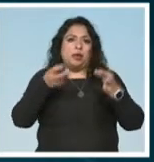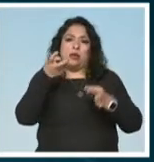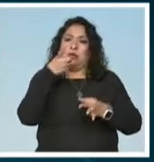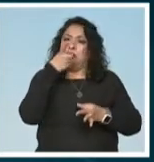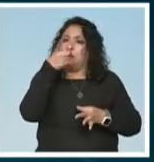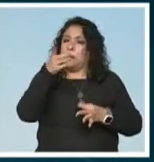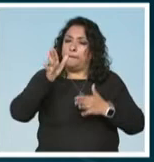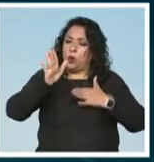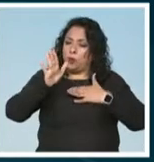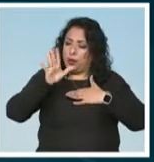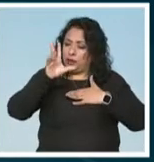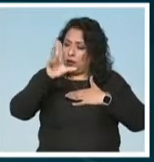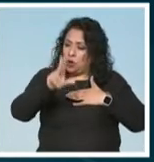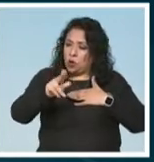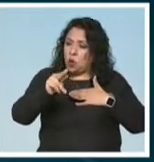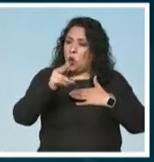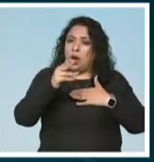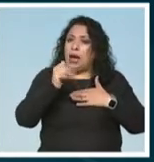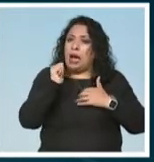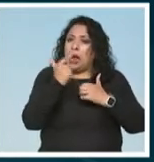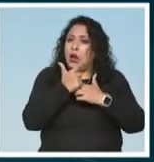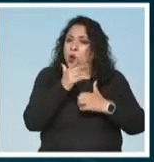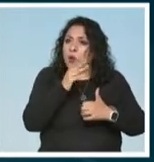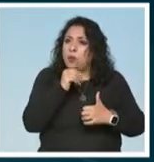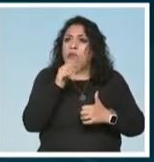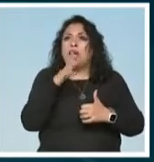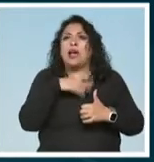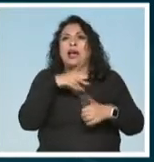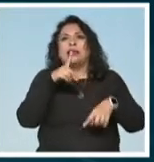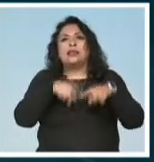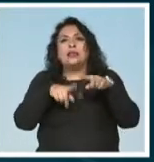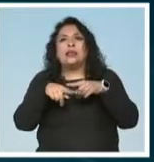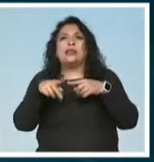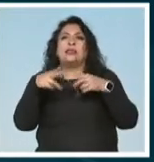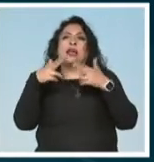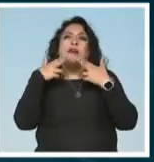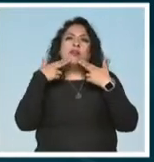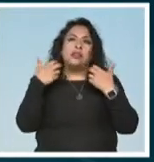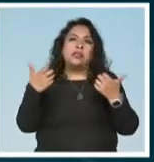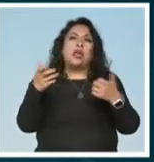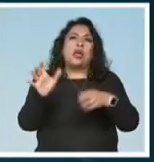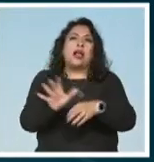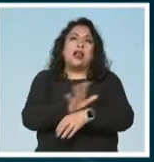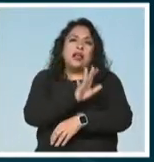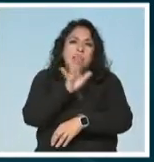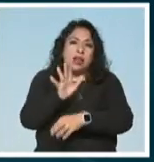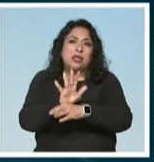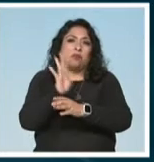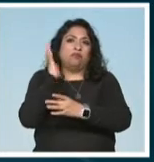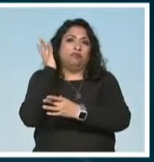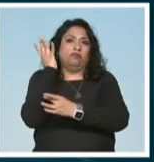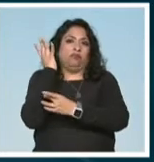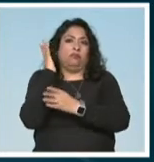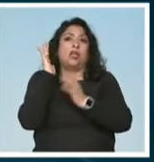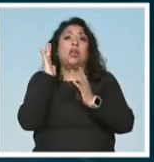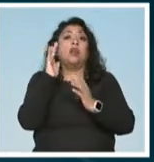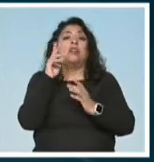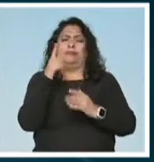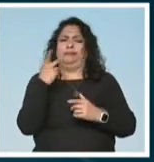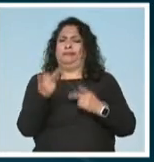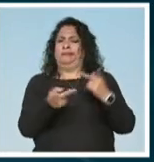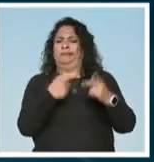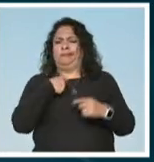prometas lo que no será, instaló a ciertos recortes en materia fiscal, en materia de electricidad, que de inmediato fueron cuestionados